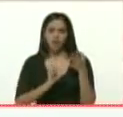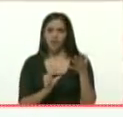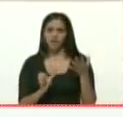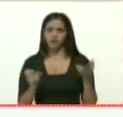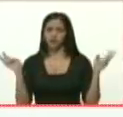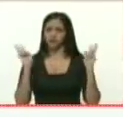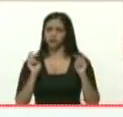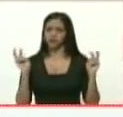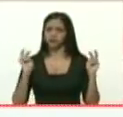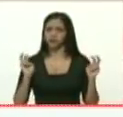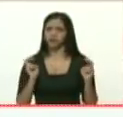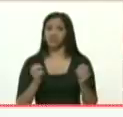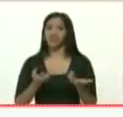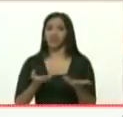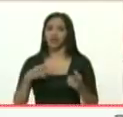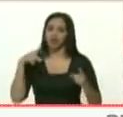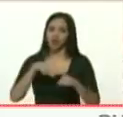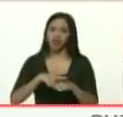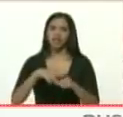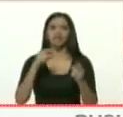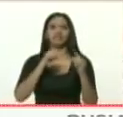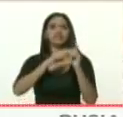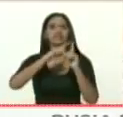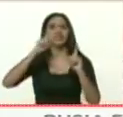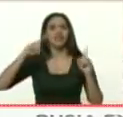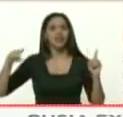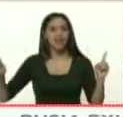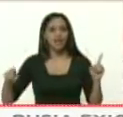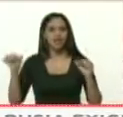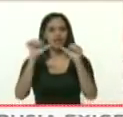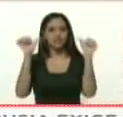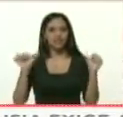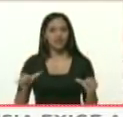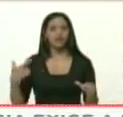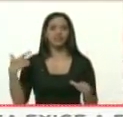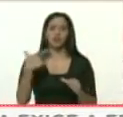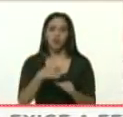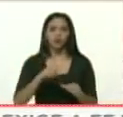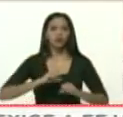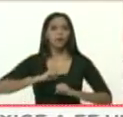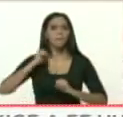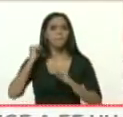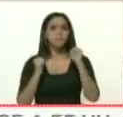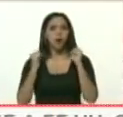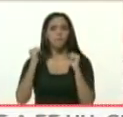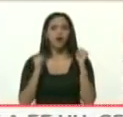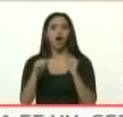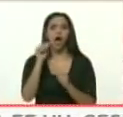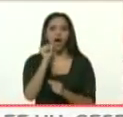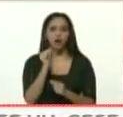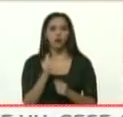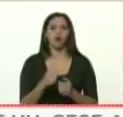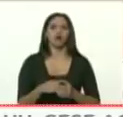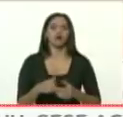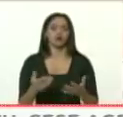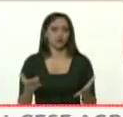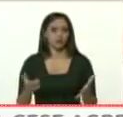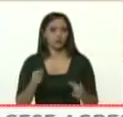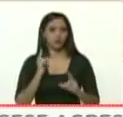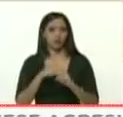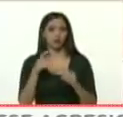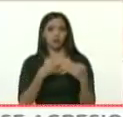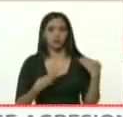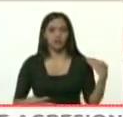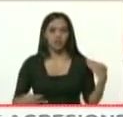afecta el sistema eléctrico, afecta los sistemas de transporte, los sistemas de bombeo, de agua potable. Desde la vicepresidencia de